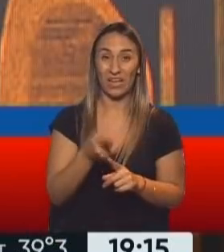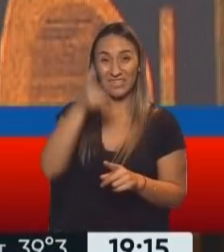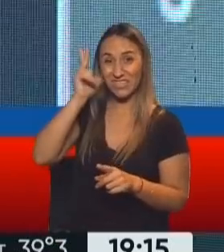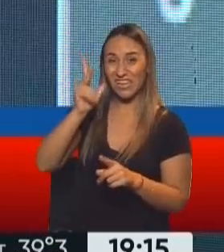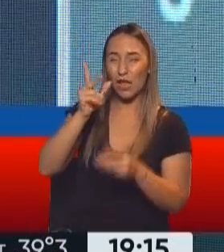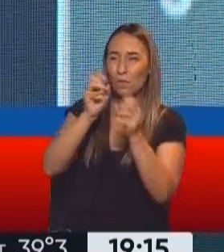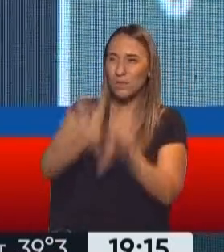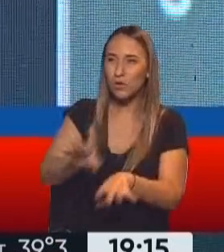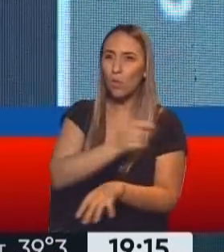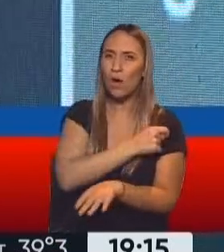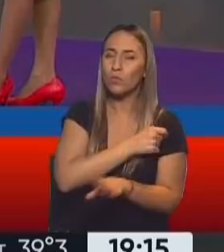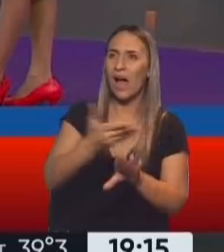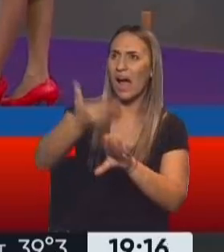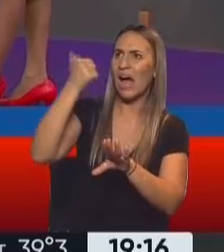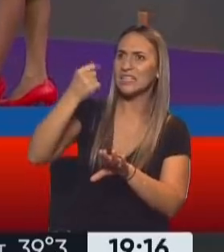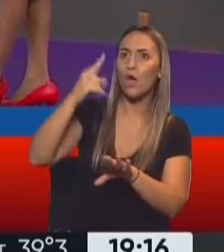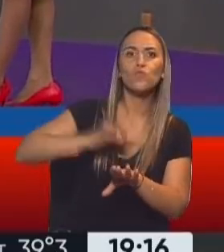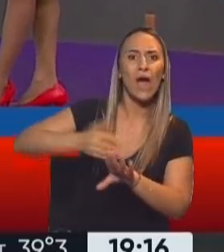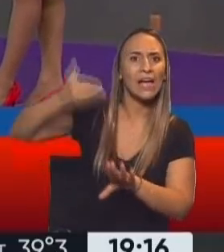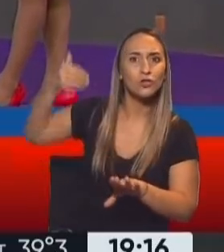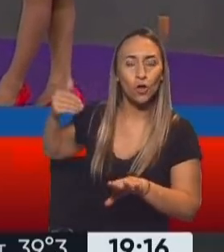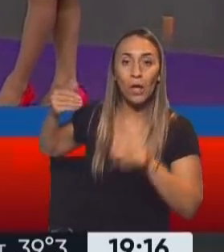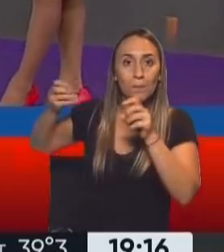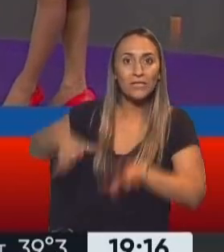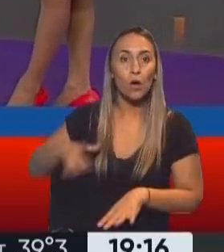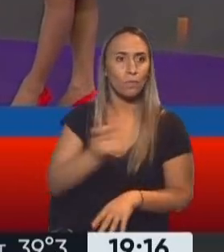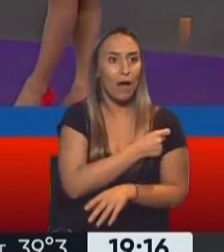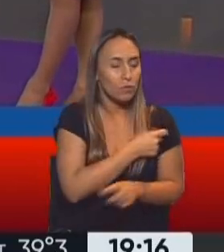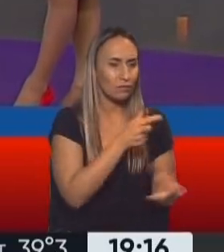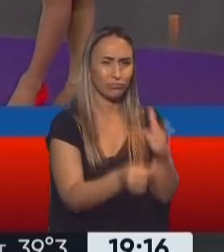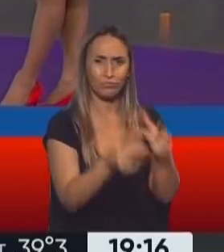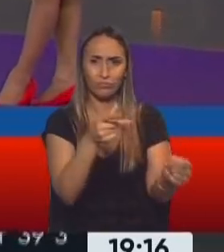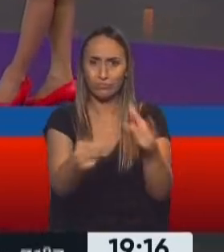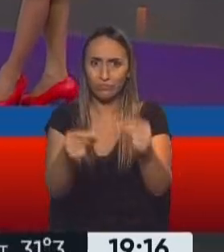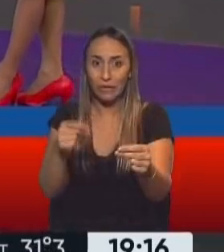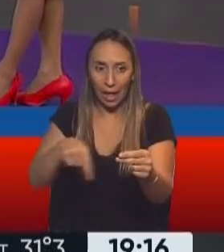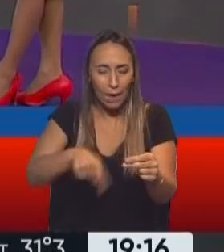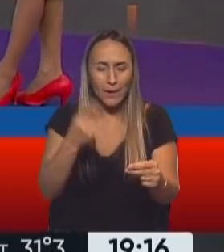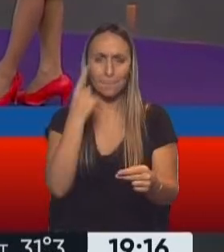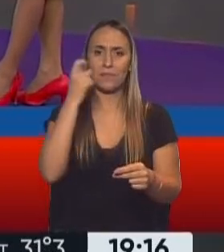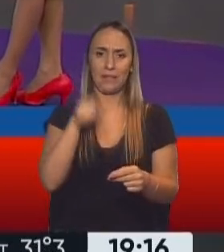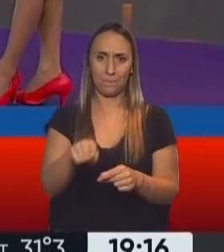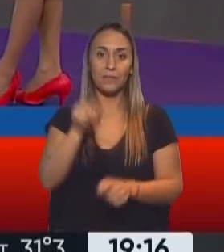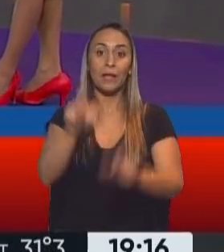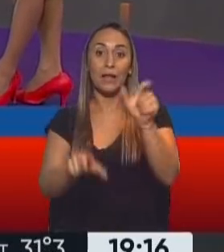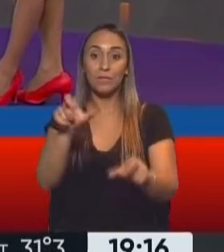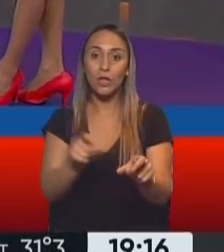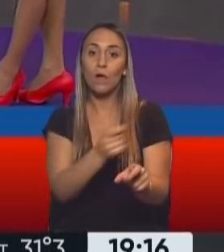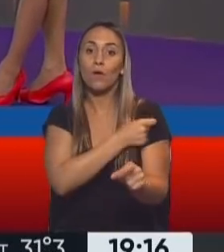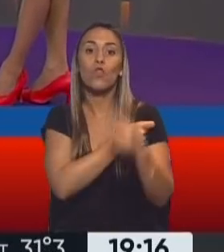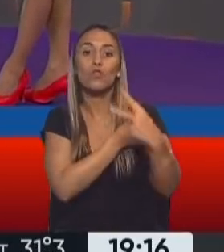año atrás. Y recién ahora están viendo ese problemita que aquellos vacunados con doble dosis de Sinovac aumentaron la